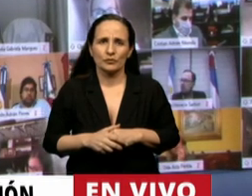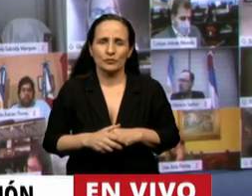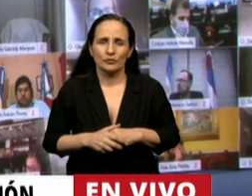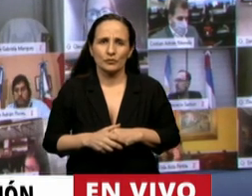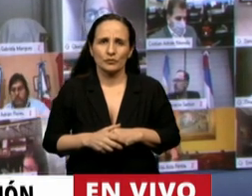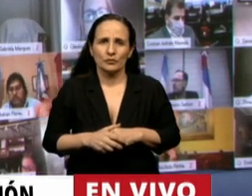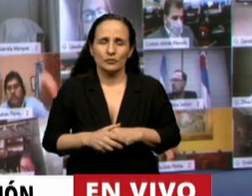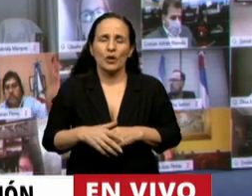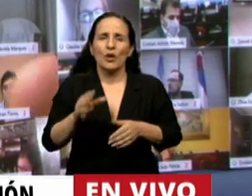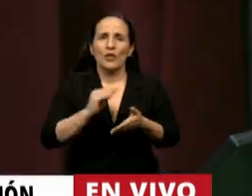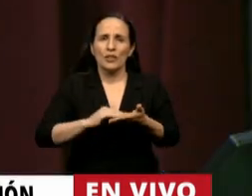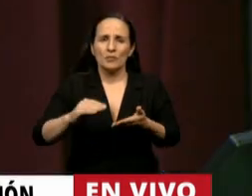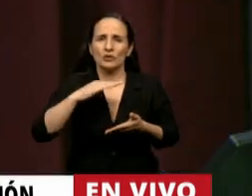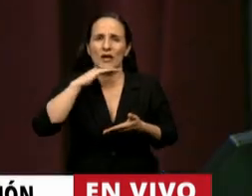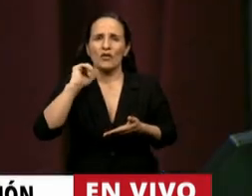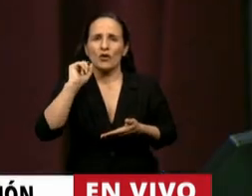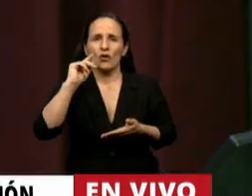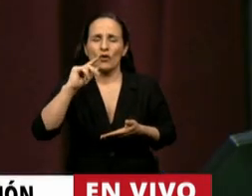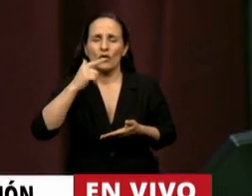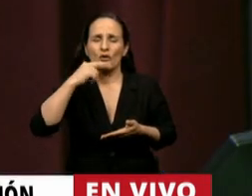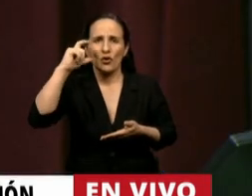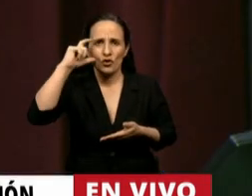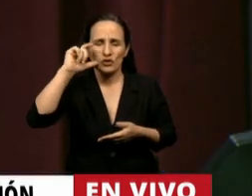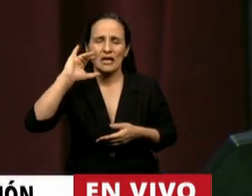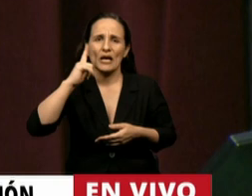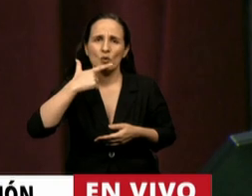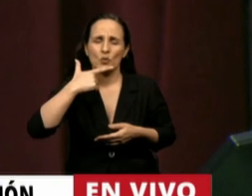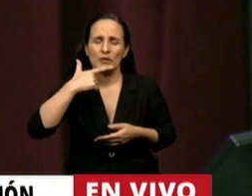Patiño diputado José Luis